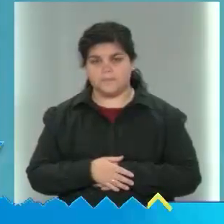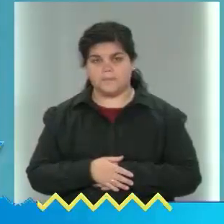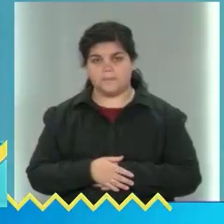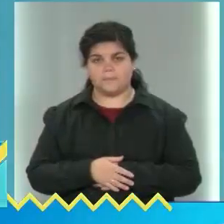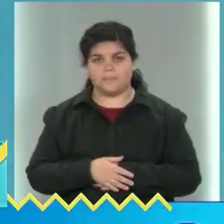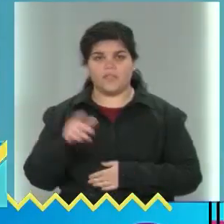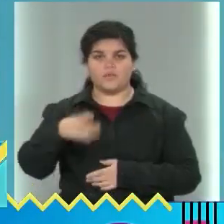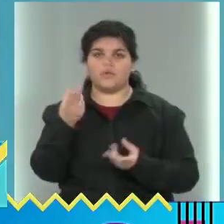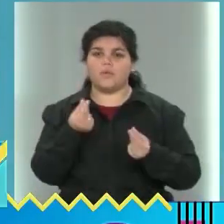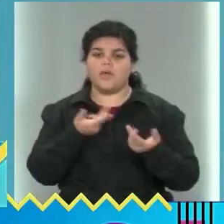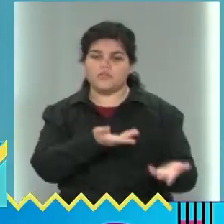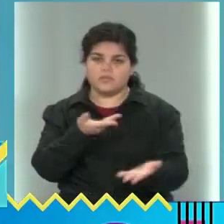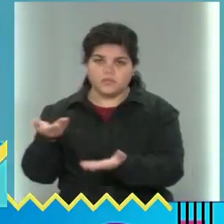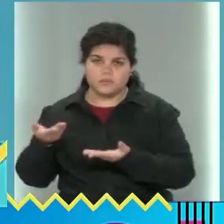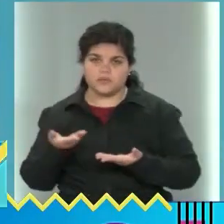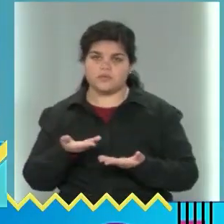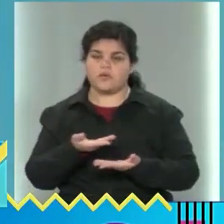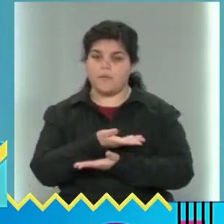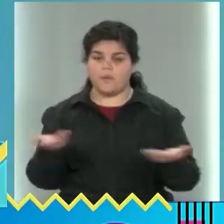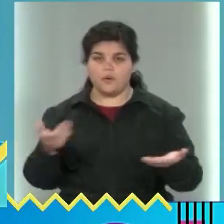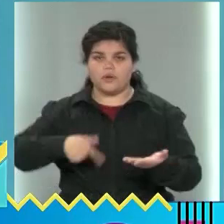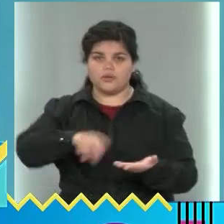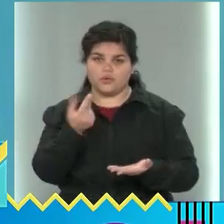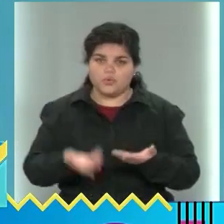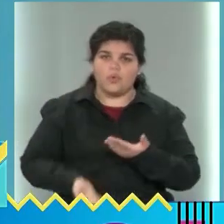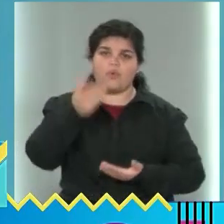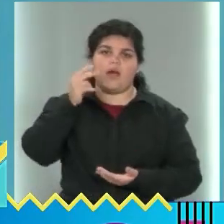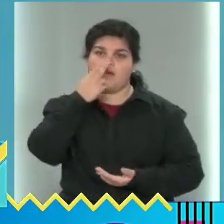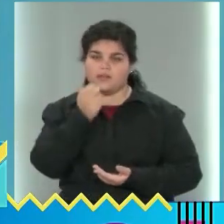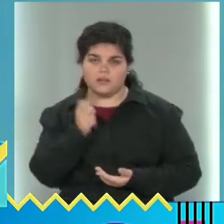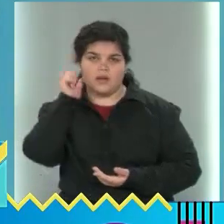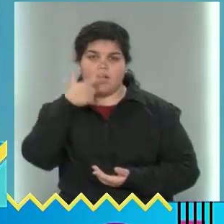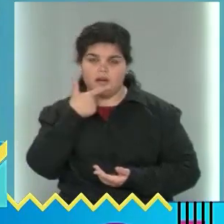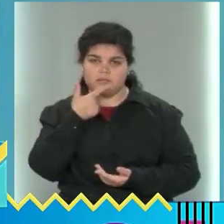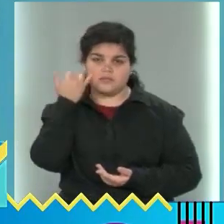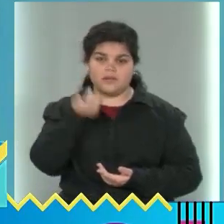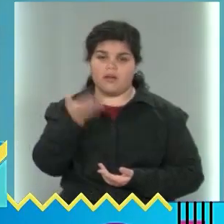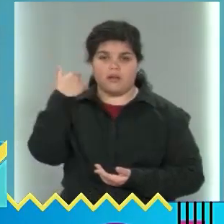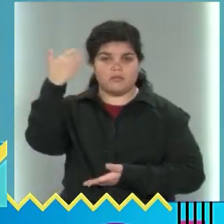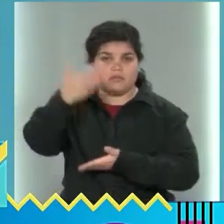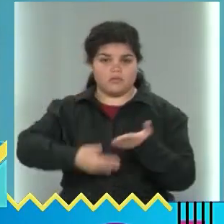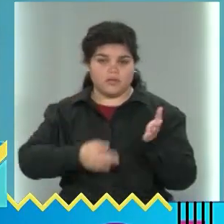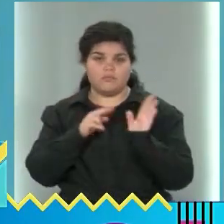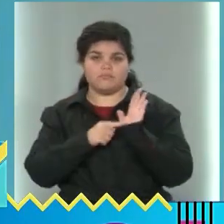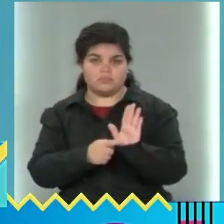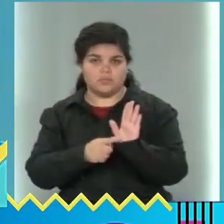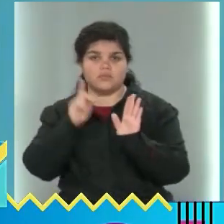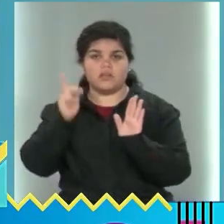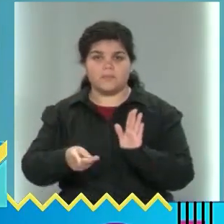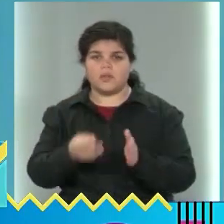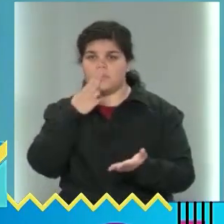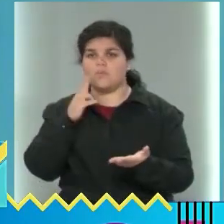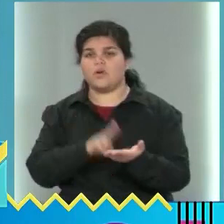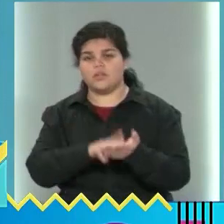Suba de la tarifa de servicios públicos, sí, bueno, de electricidad, de gas, lo veíamos recién en el clip. También la presión impositiva,